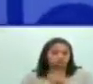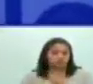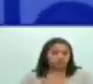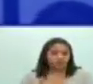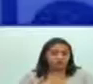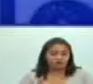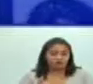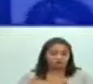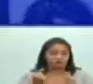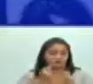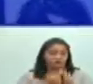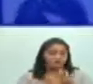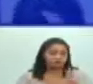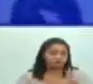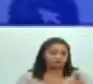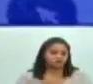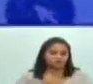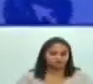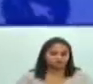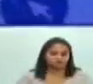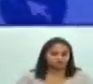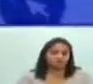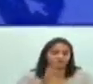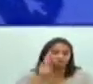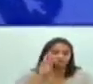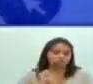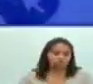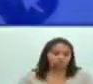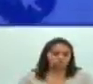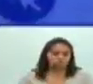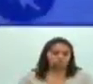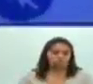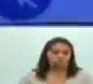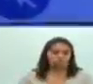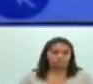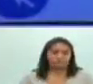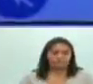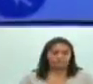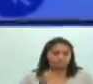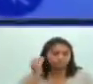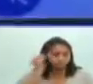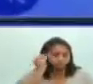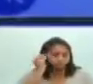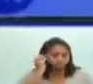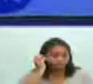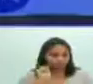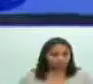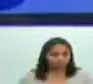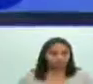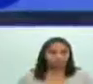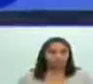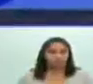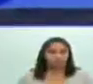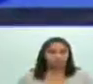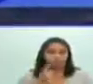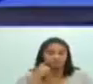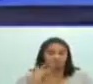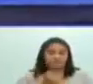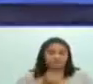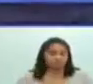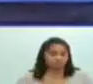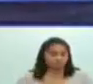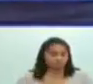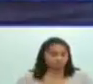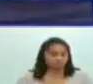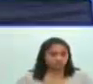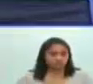clasificaciones de los pronombres a modo de recordación, y para que esto le quede a usted también porque es un contenido muy importante que deben dominar